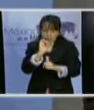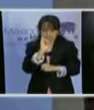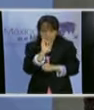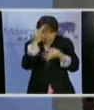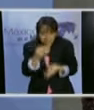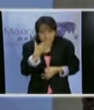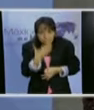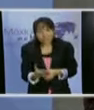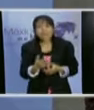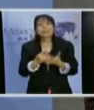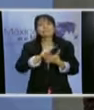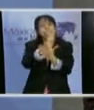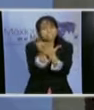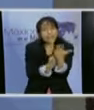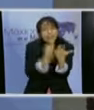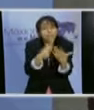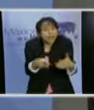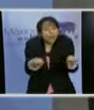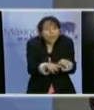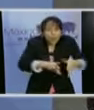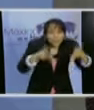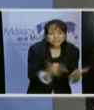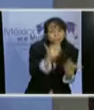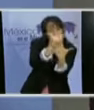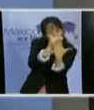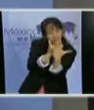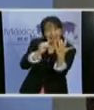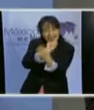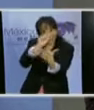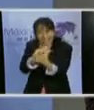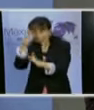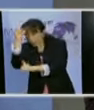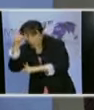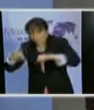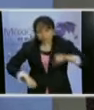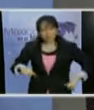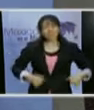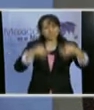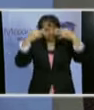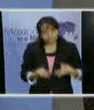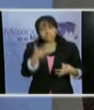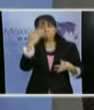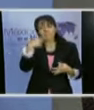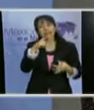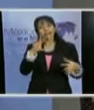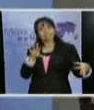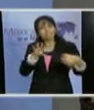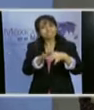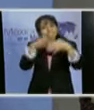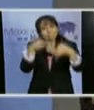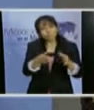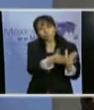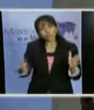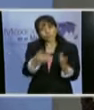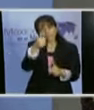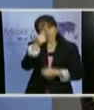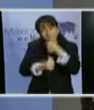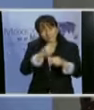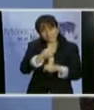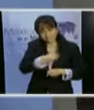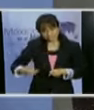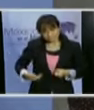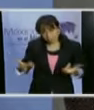y políticas de Estado a 2030 con políticas de administración sexenal e identificar metas con estándares